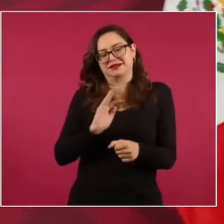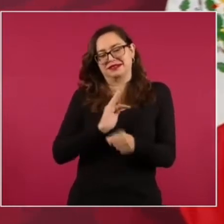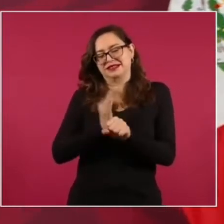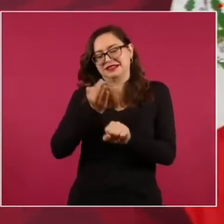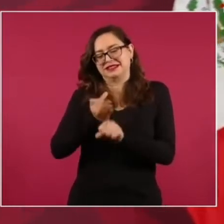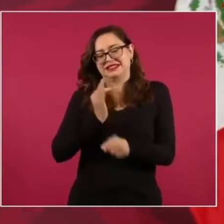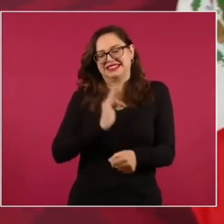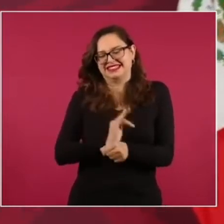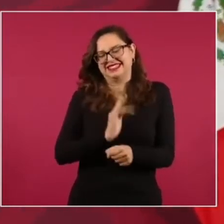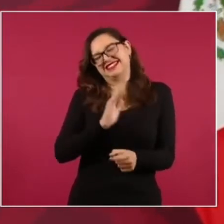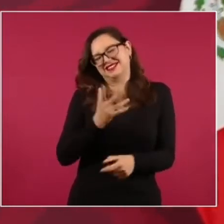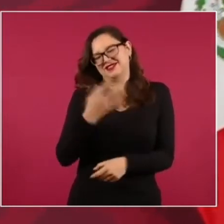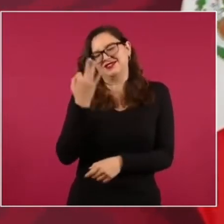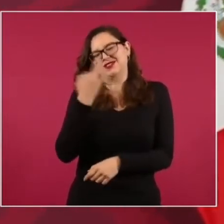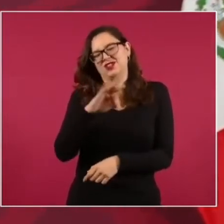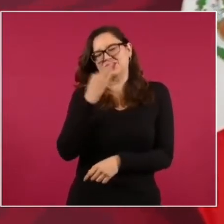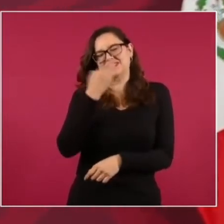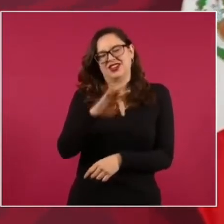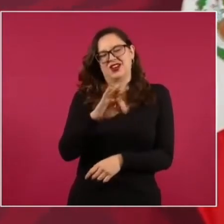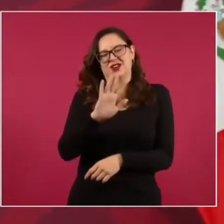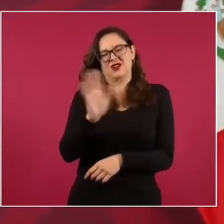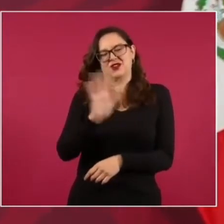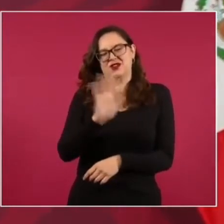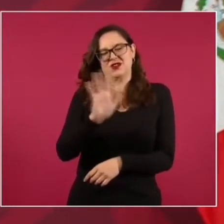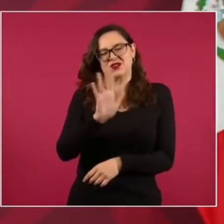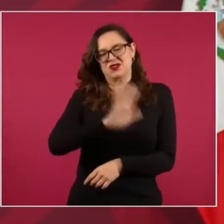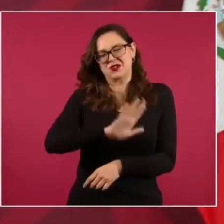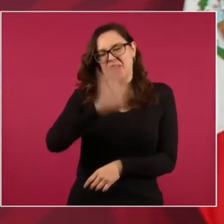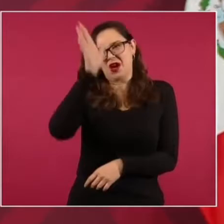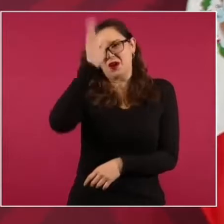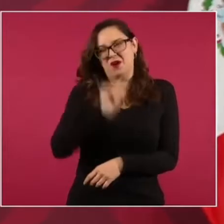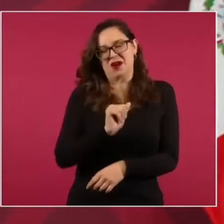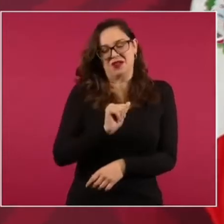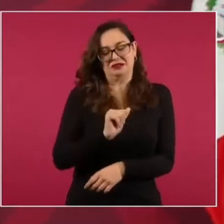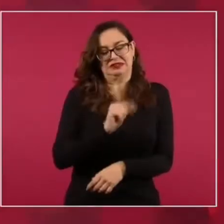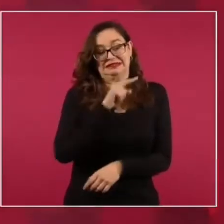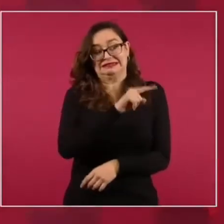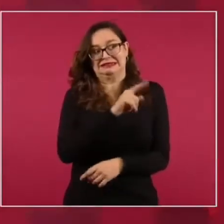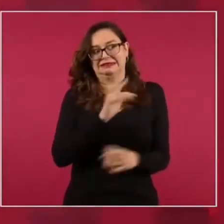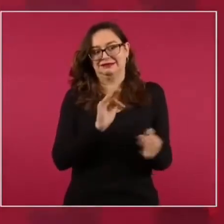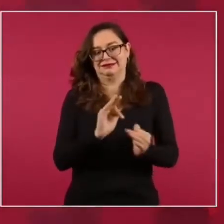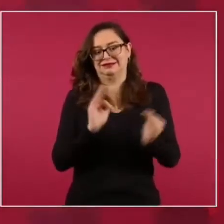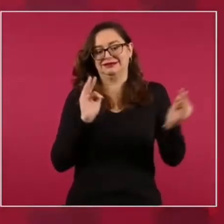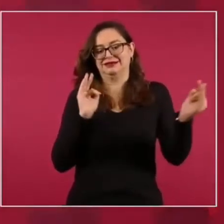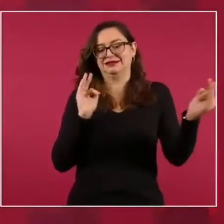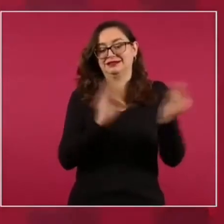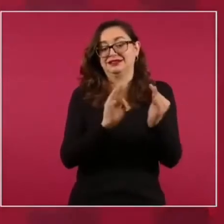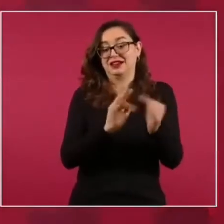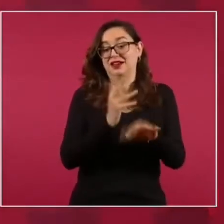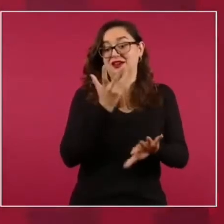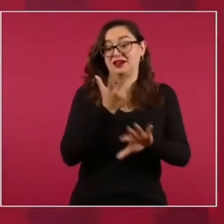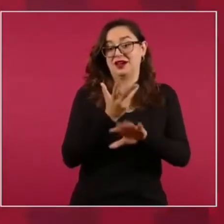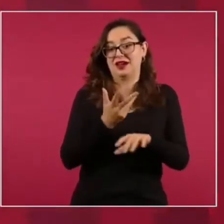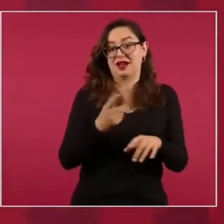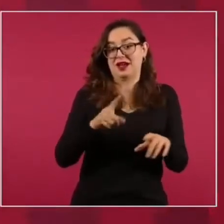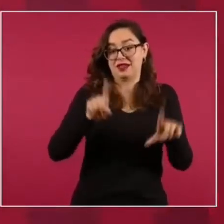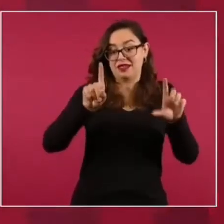Porque no estoy de acuerdo con Abel, con el finado Abel. Darles al mexicano,